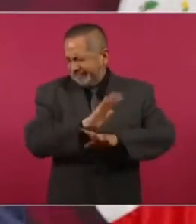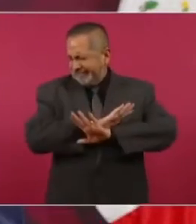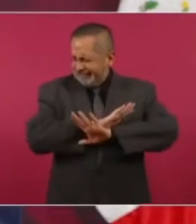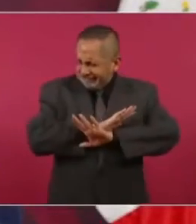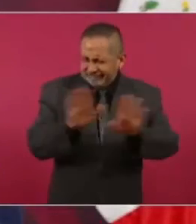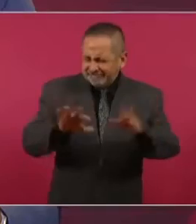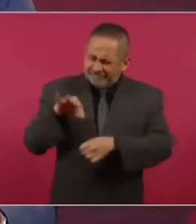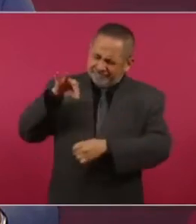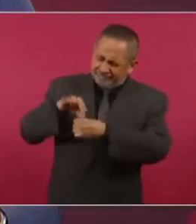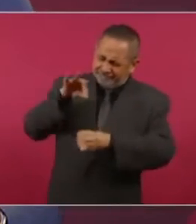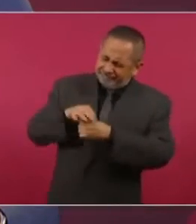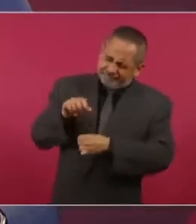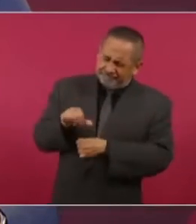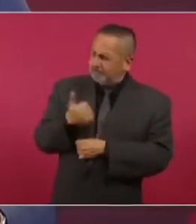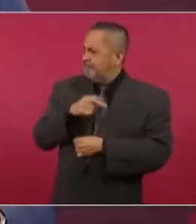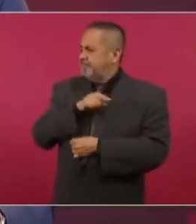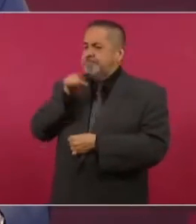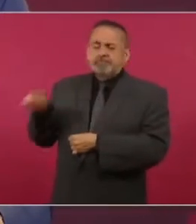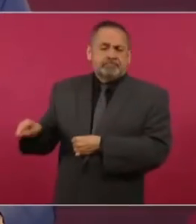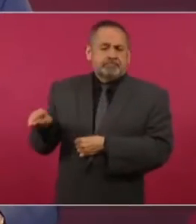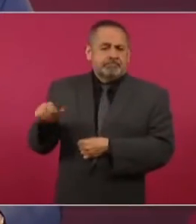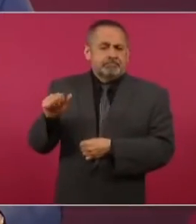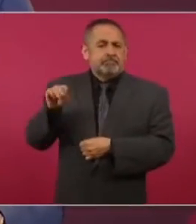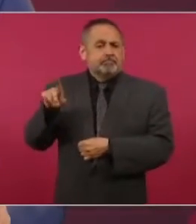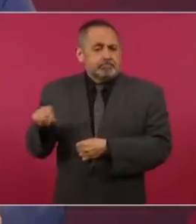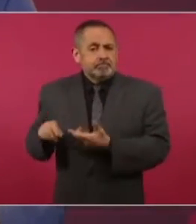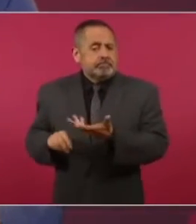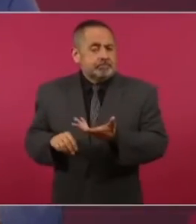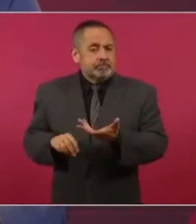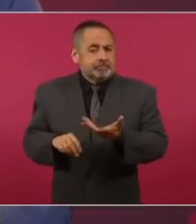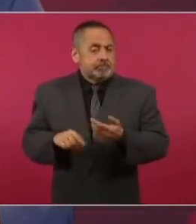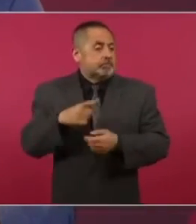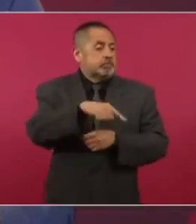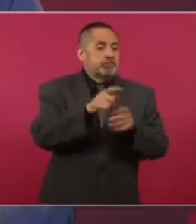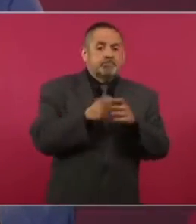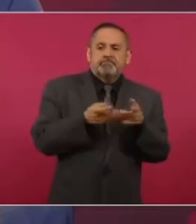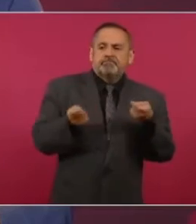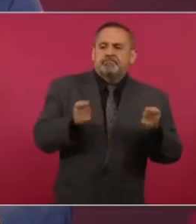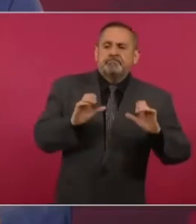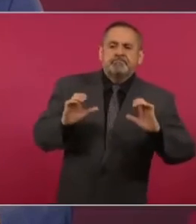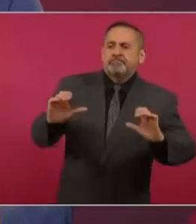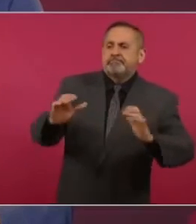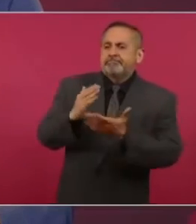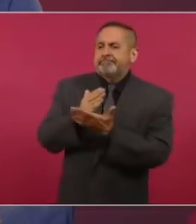que a pesar de todos sus mecanismos de control